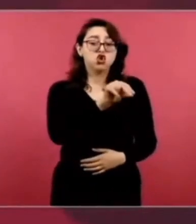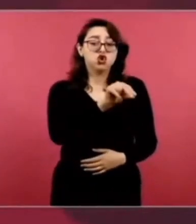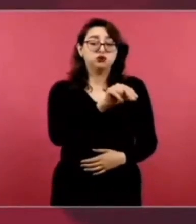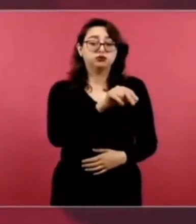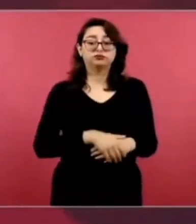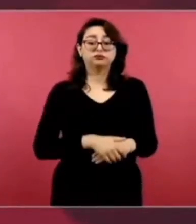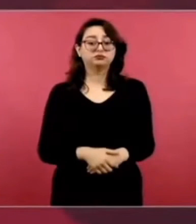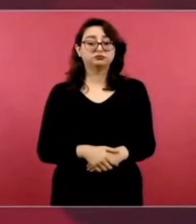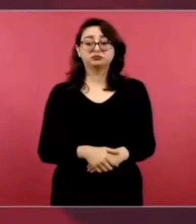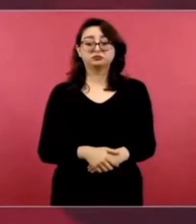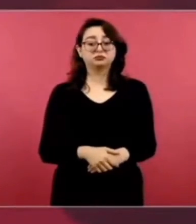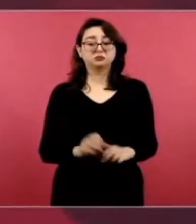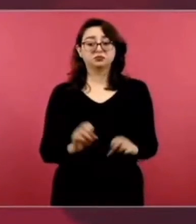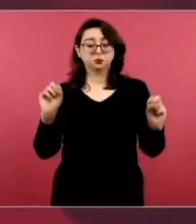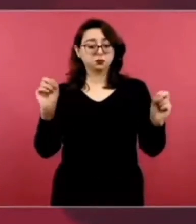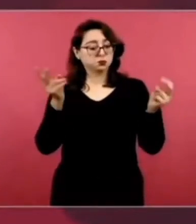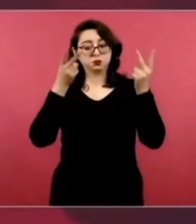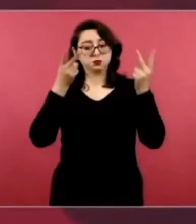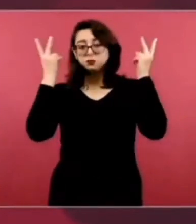las pláticas.